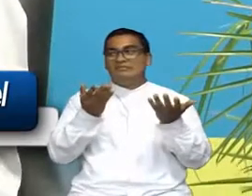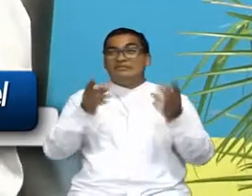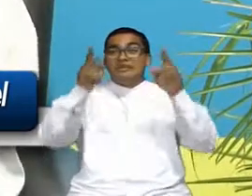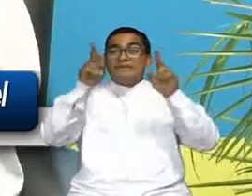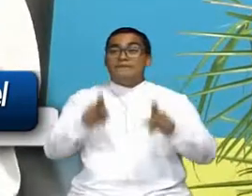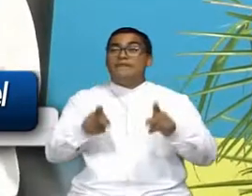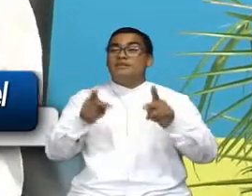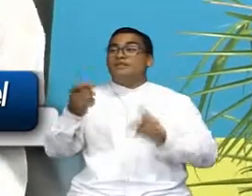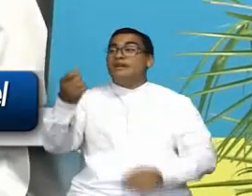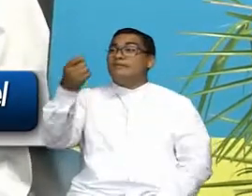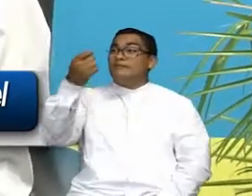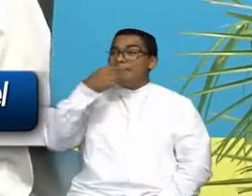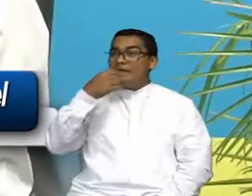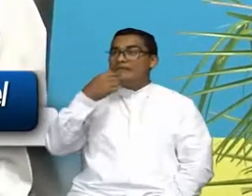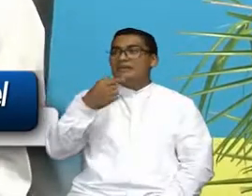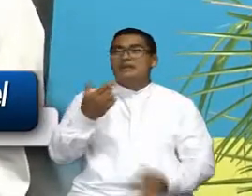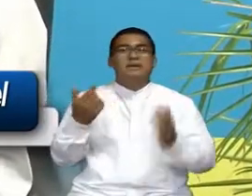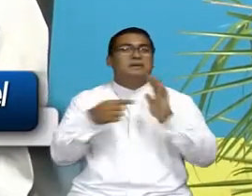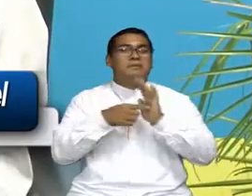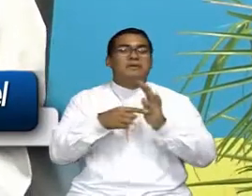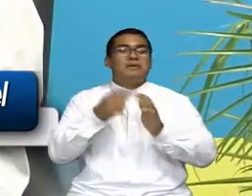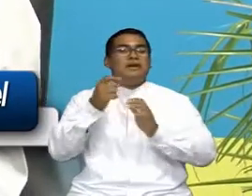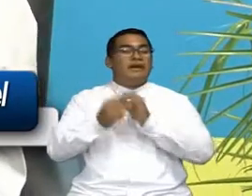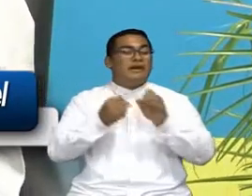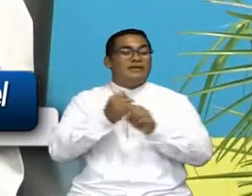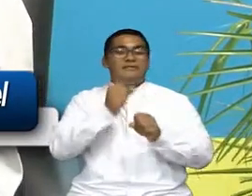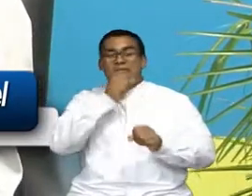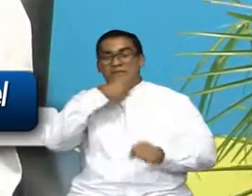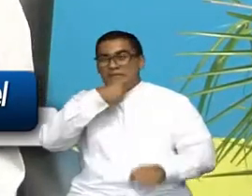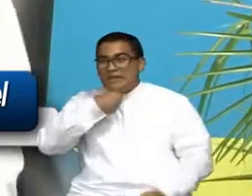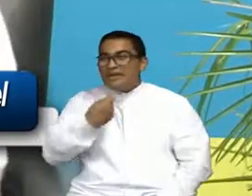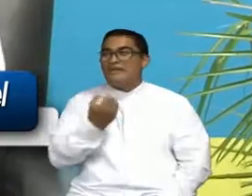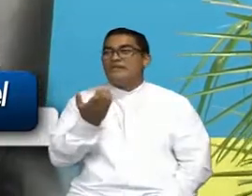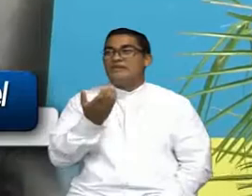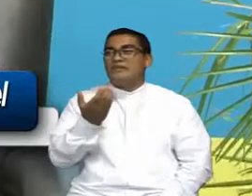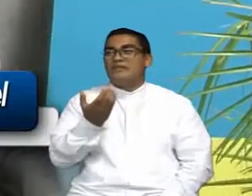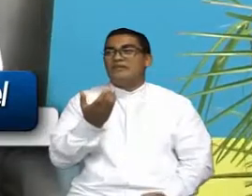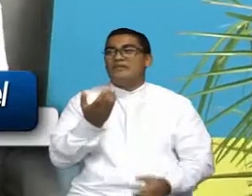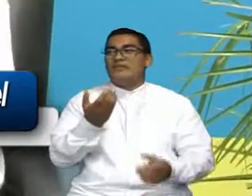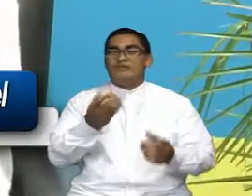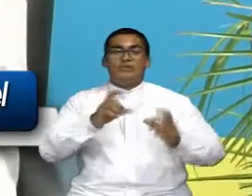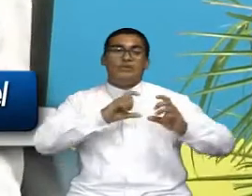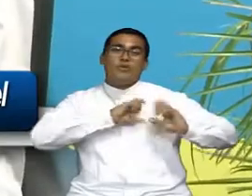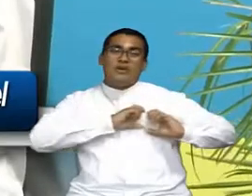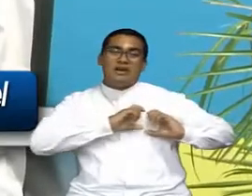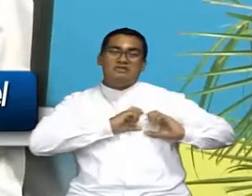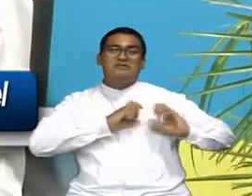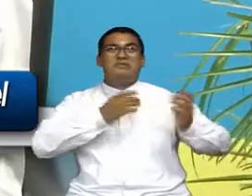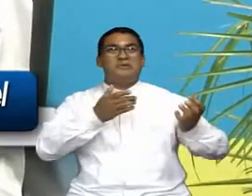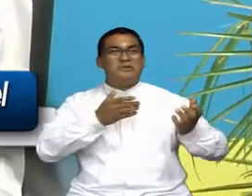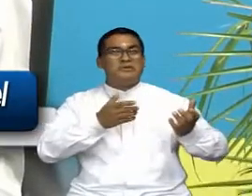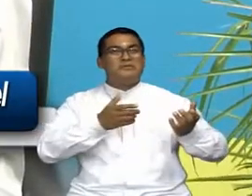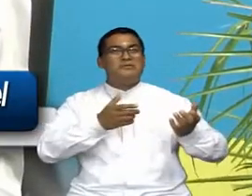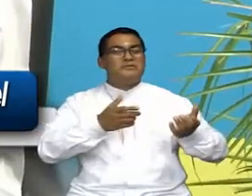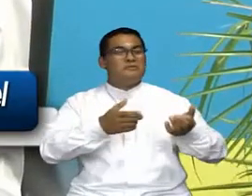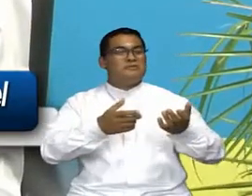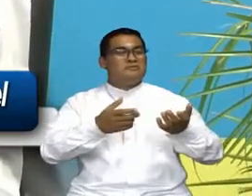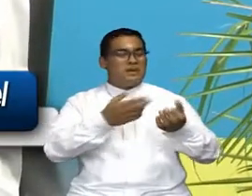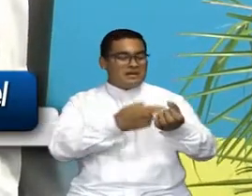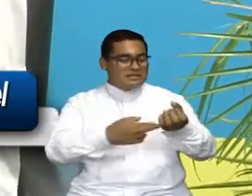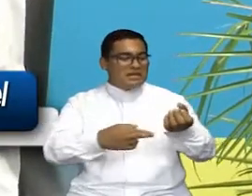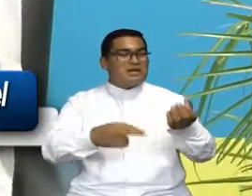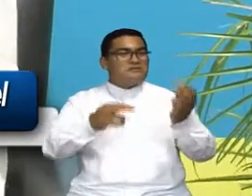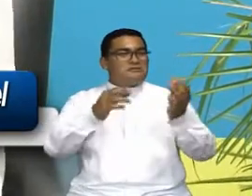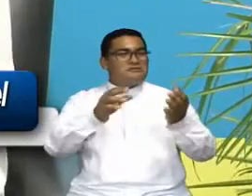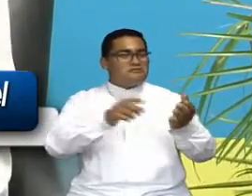fármacos. Tenemos muchos pacientes de la tercera edad manejados con warfarina porque hizo alguna trombosis venosa